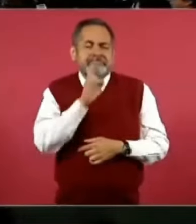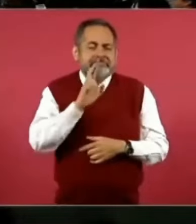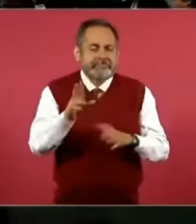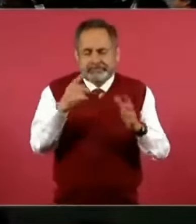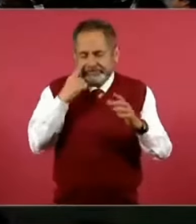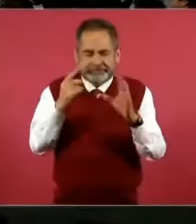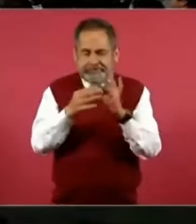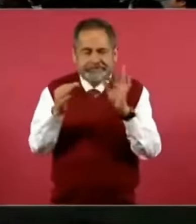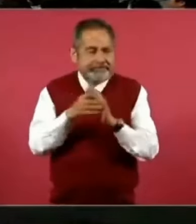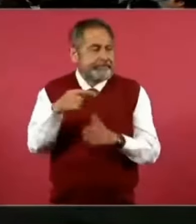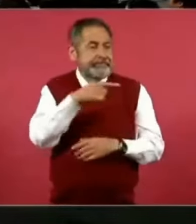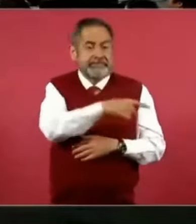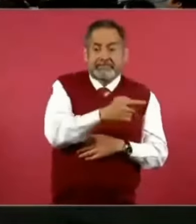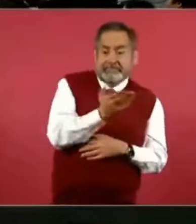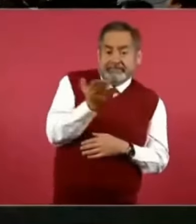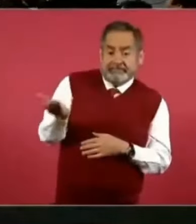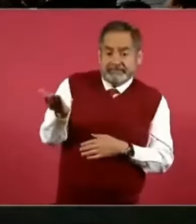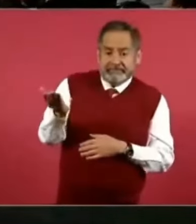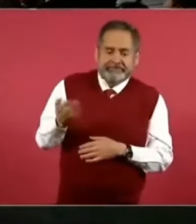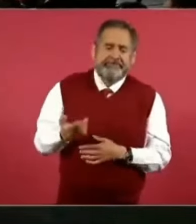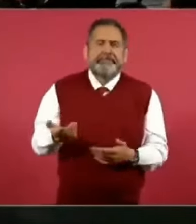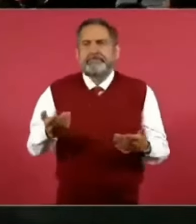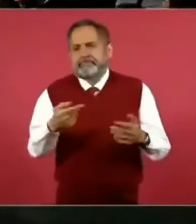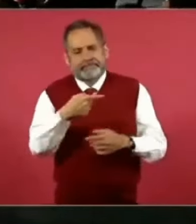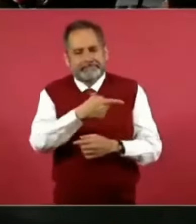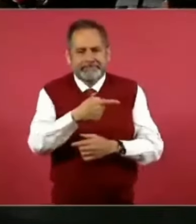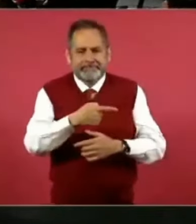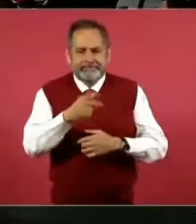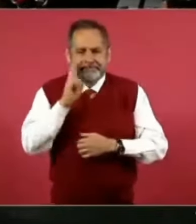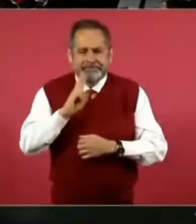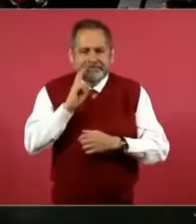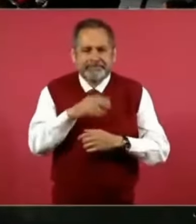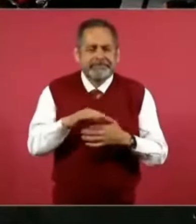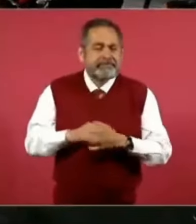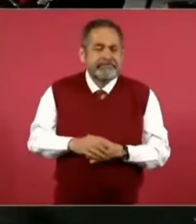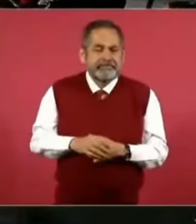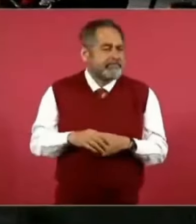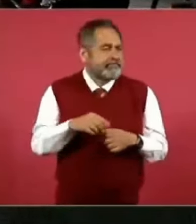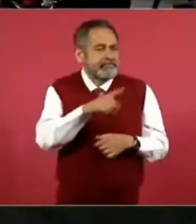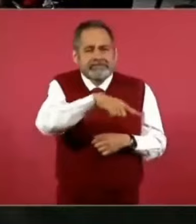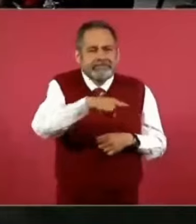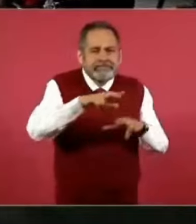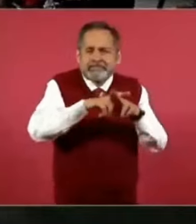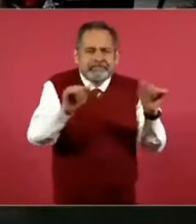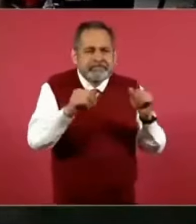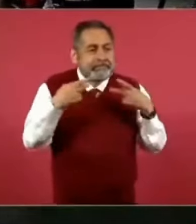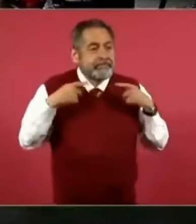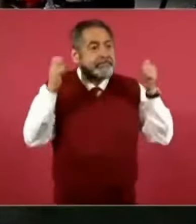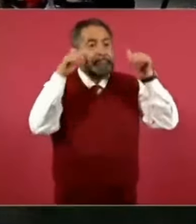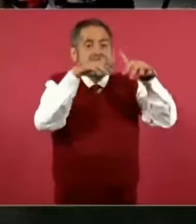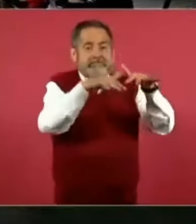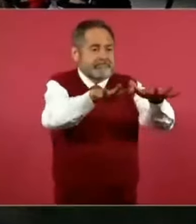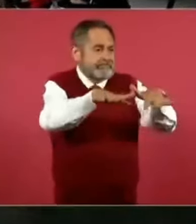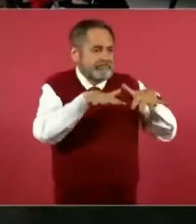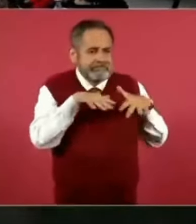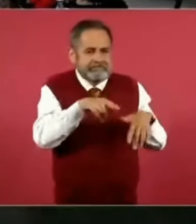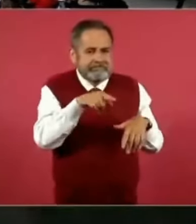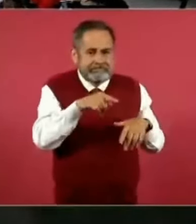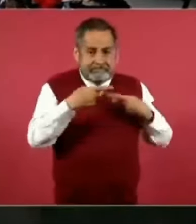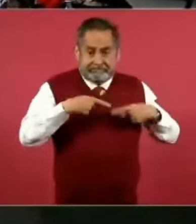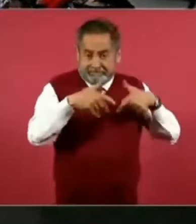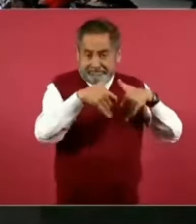fíjense lo que están pidiendo Esto ni los asistentes a